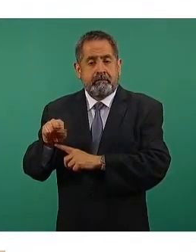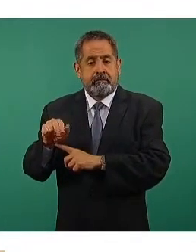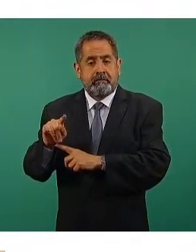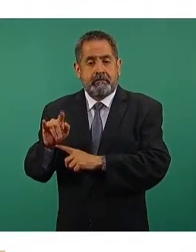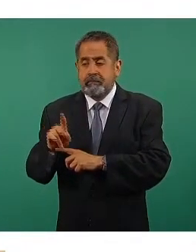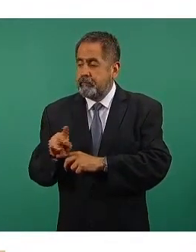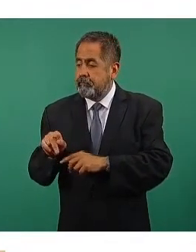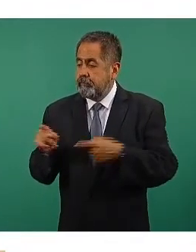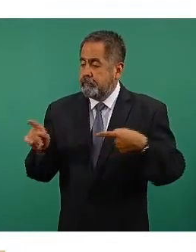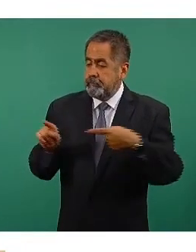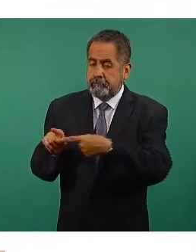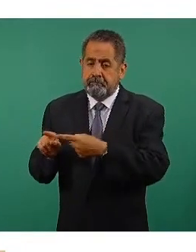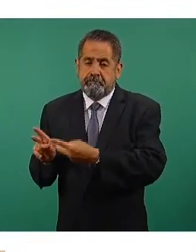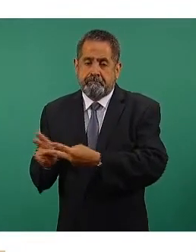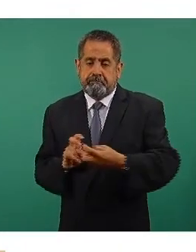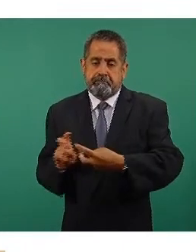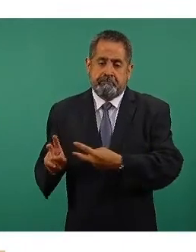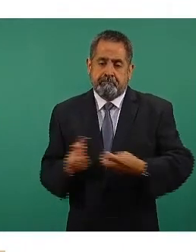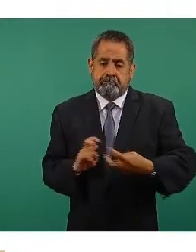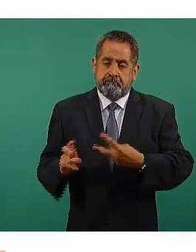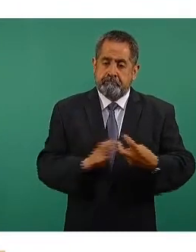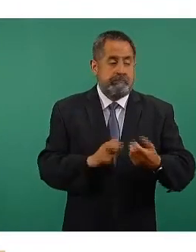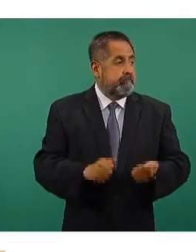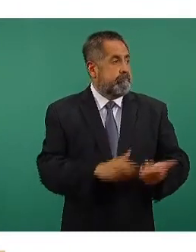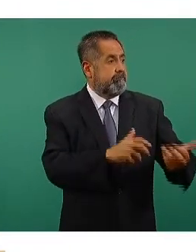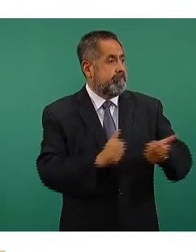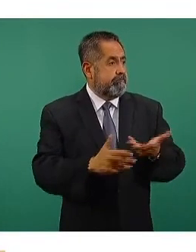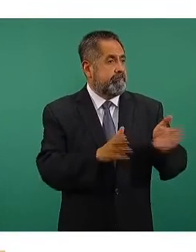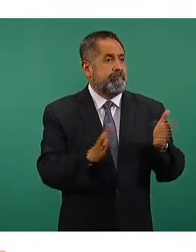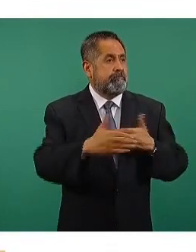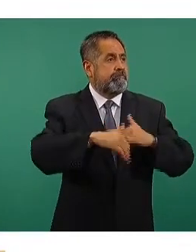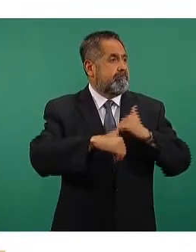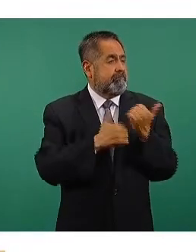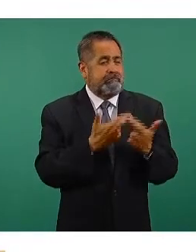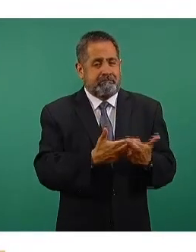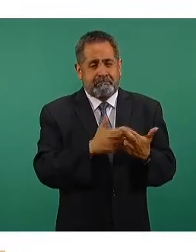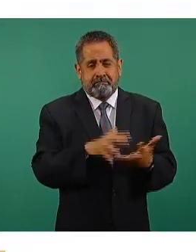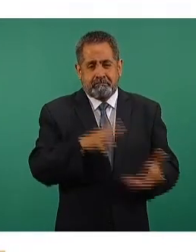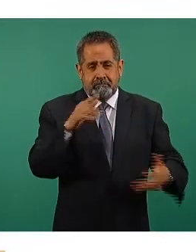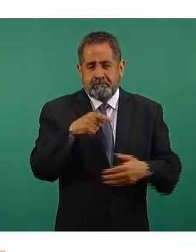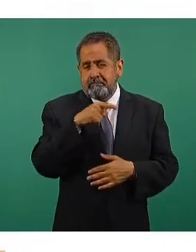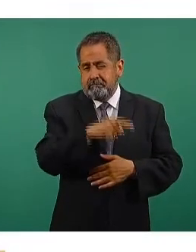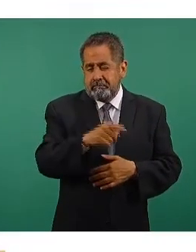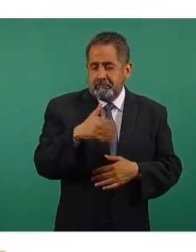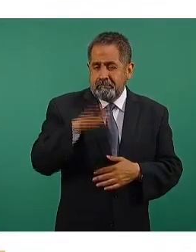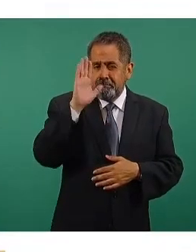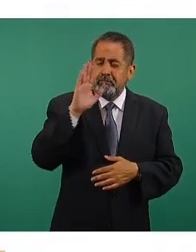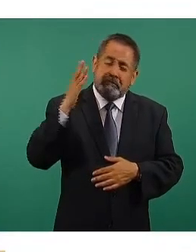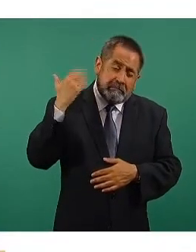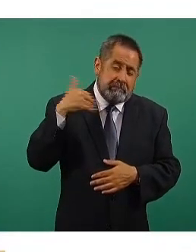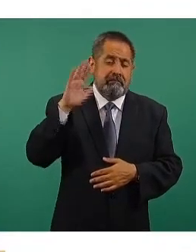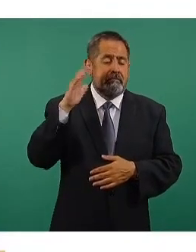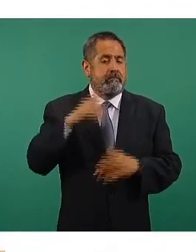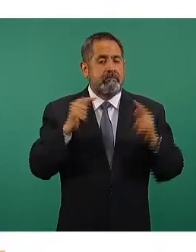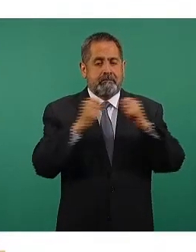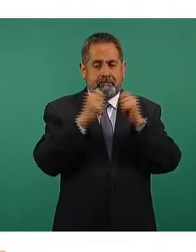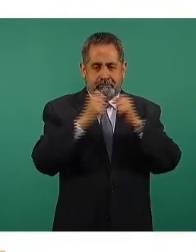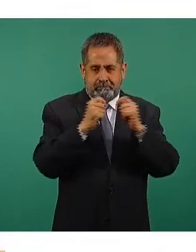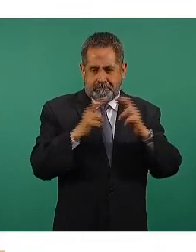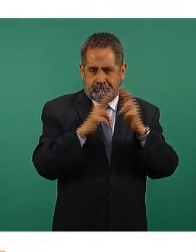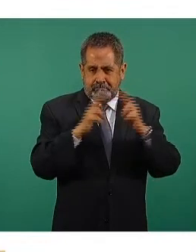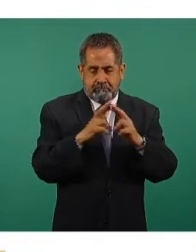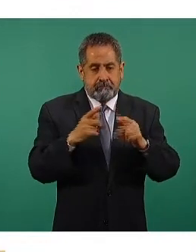México, y podemos ver que este inmueble era utilizado en su momento como un templo religioso.